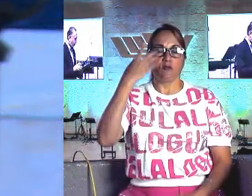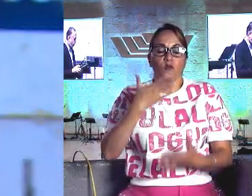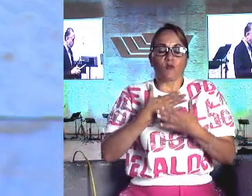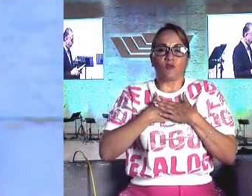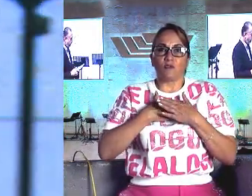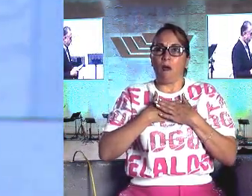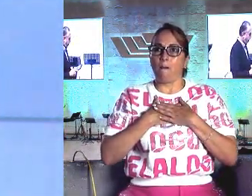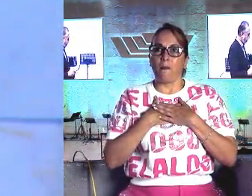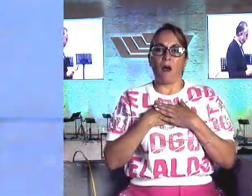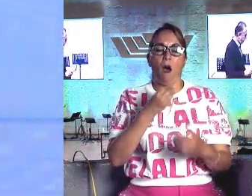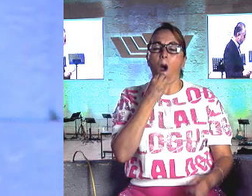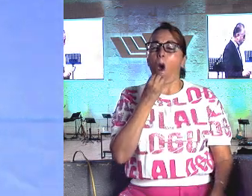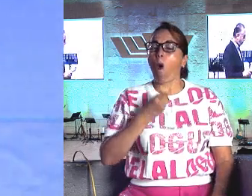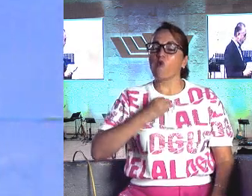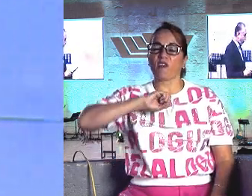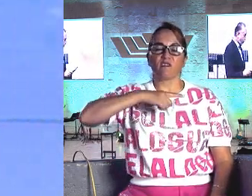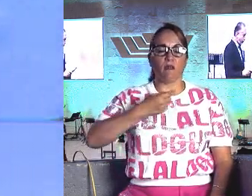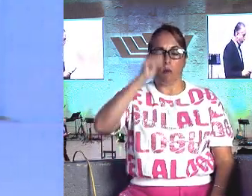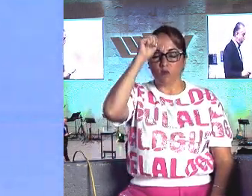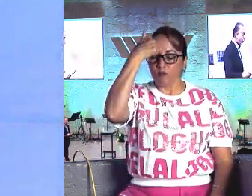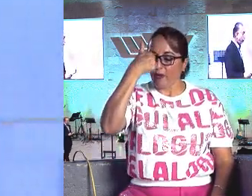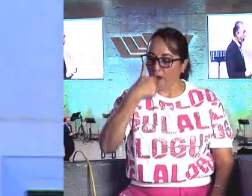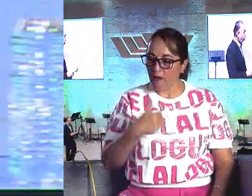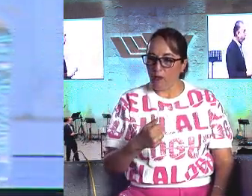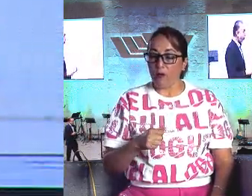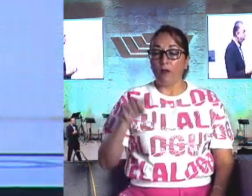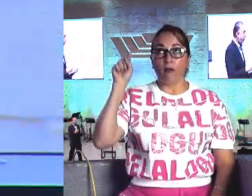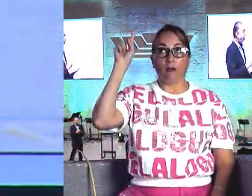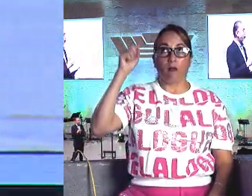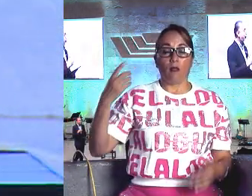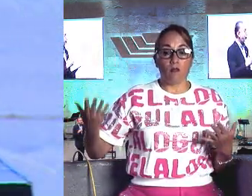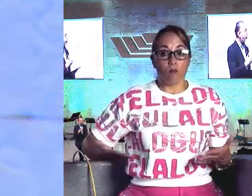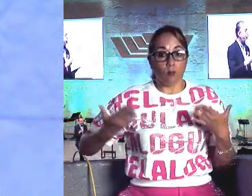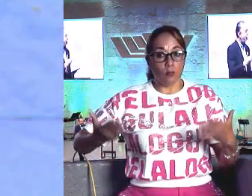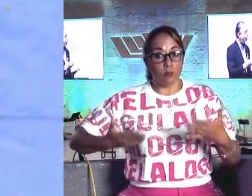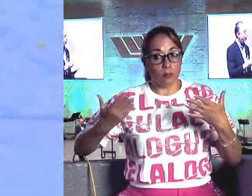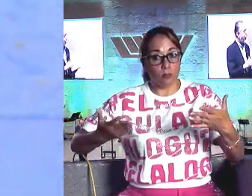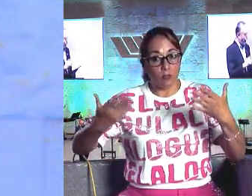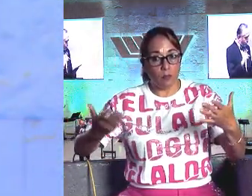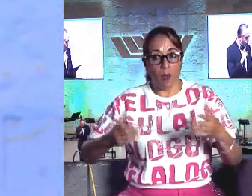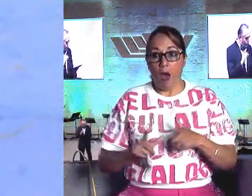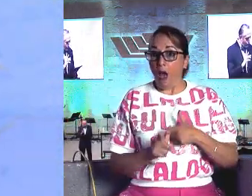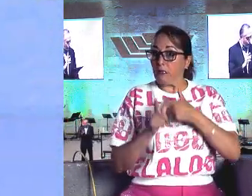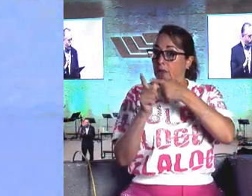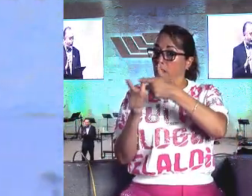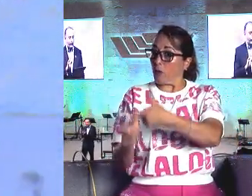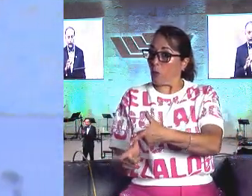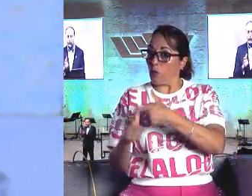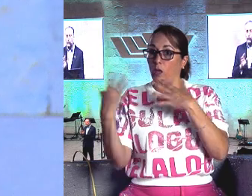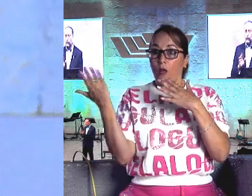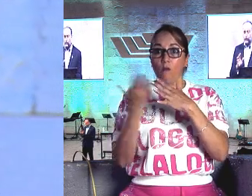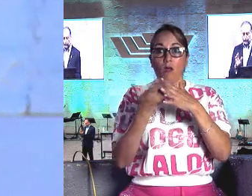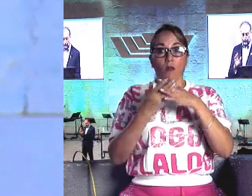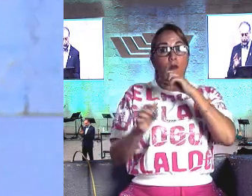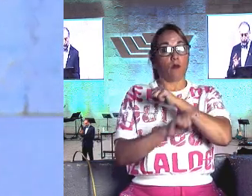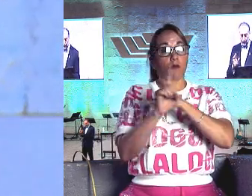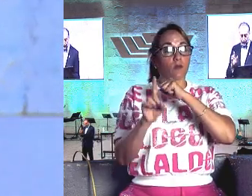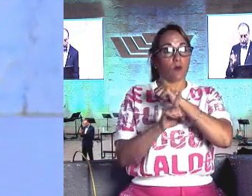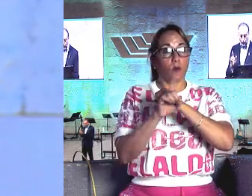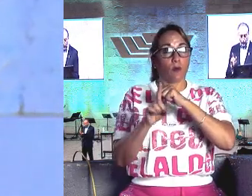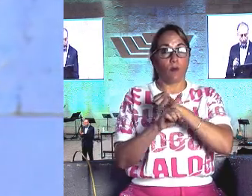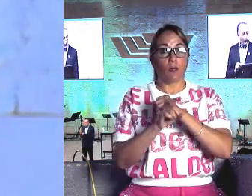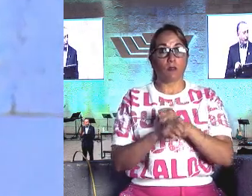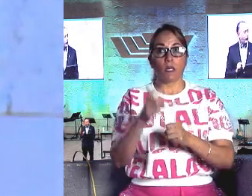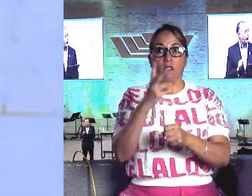todo. Al contrario, Él nos anima a perseverar aún en medio de las aflicciones. En